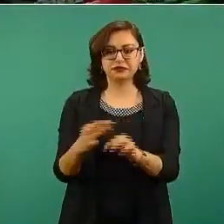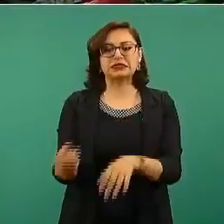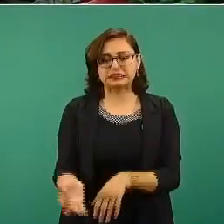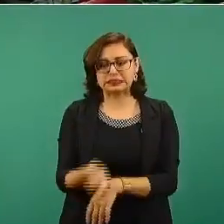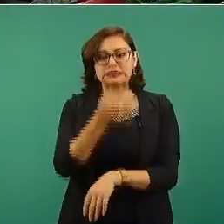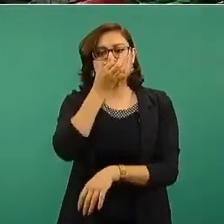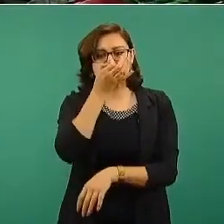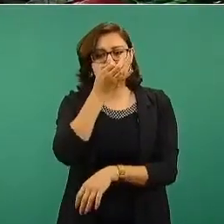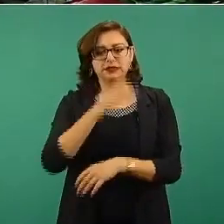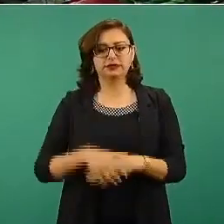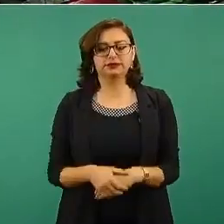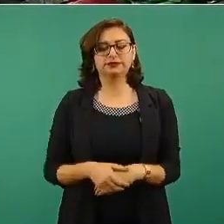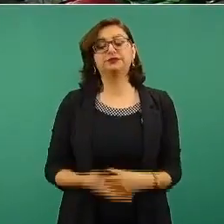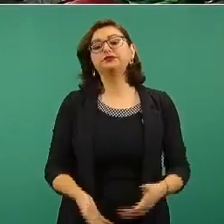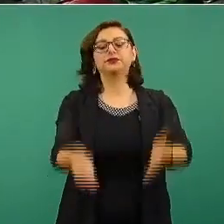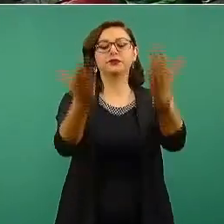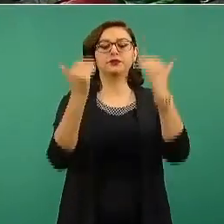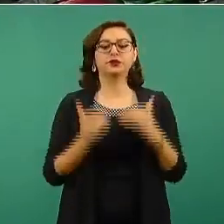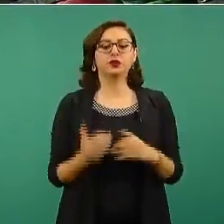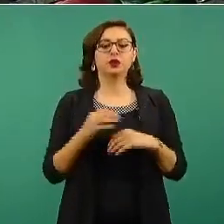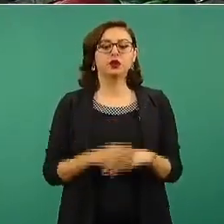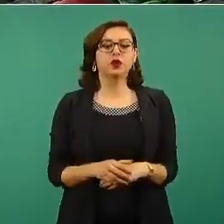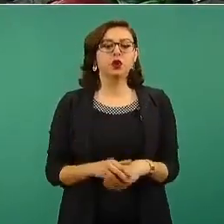Luego, los médicos.